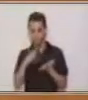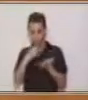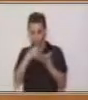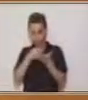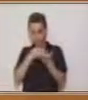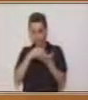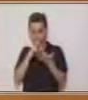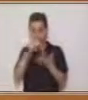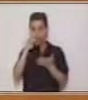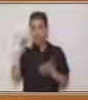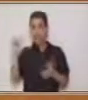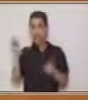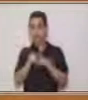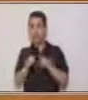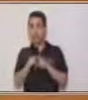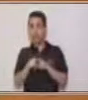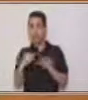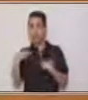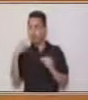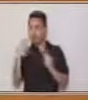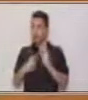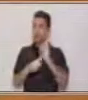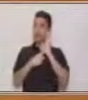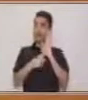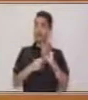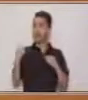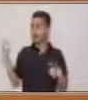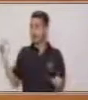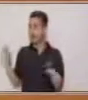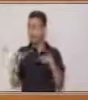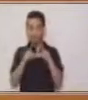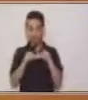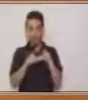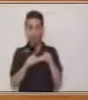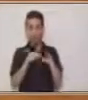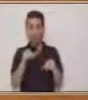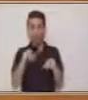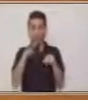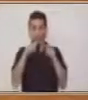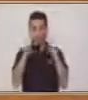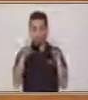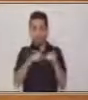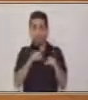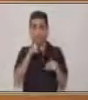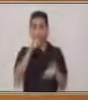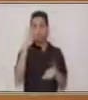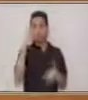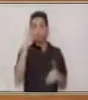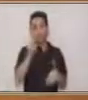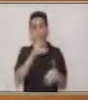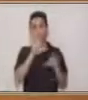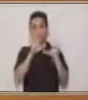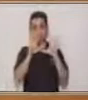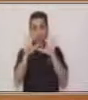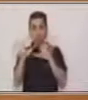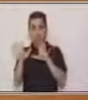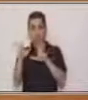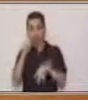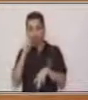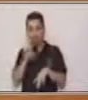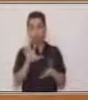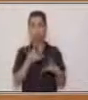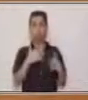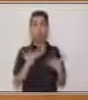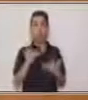iguales. Y entonces estoy representando partes de ese 100 y para ver cuál es